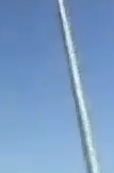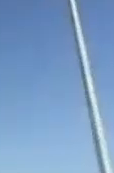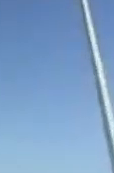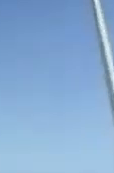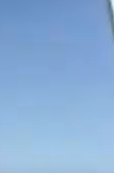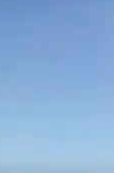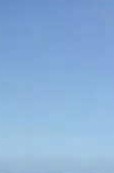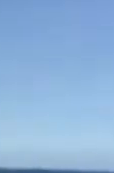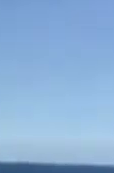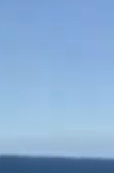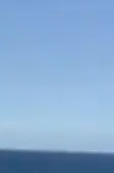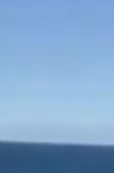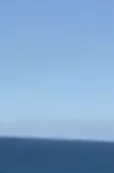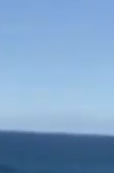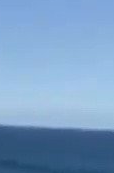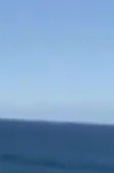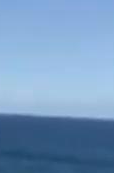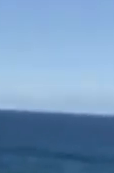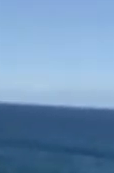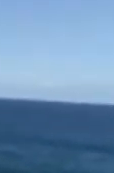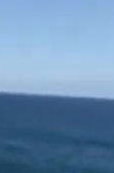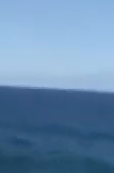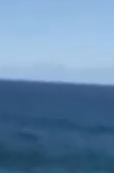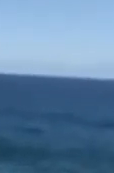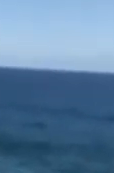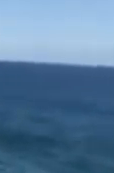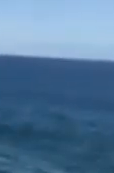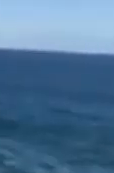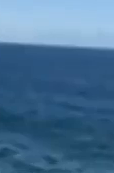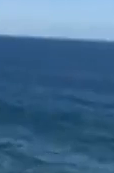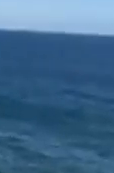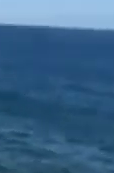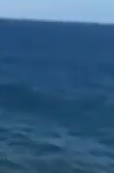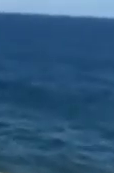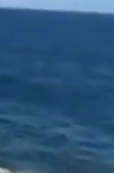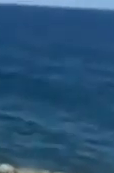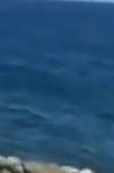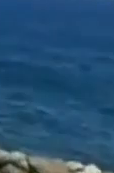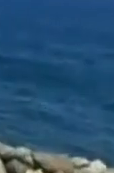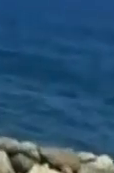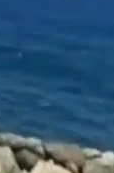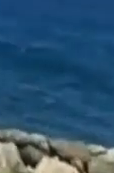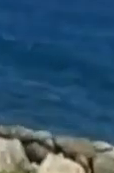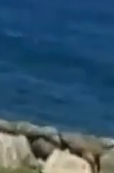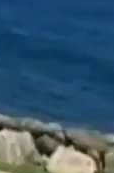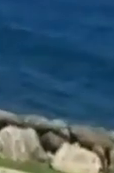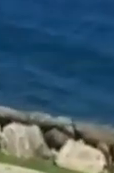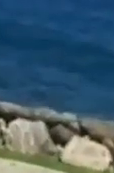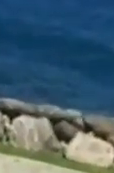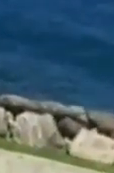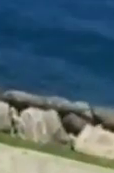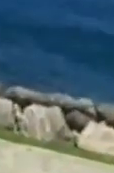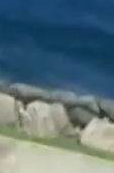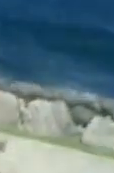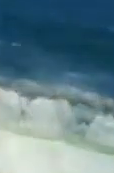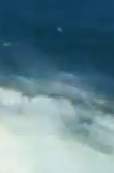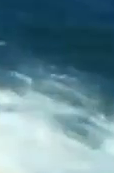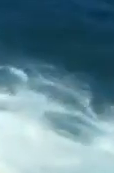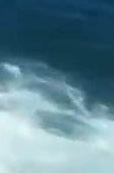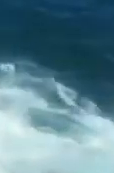hasta la fecha, cuando nace el llamado decreto Obama, que atentó directamente contra el